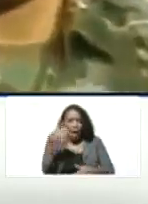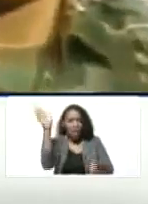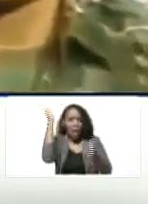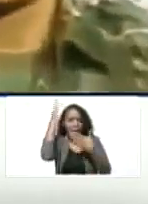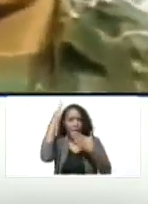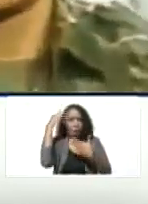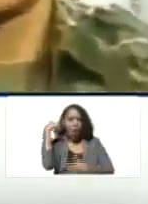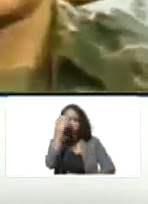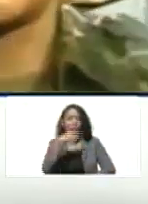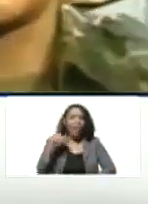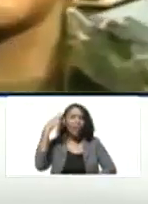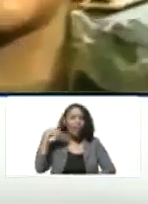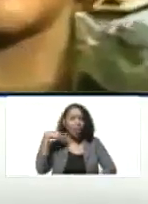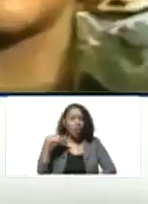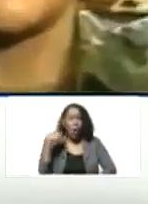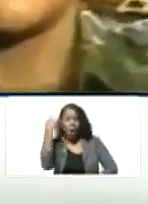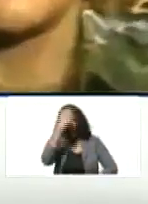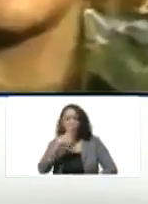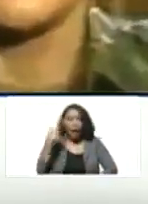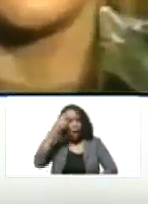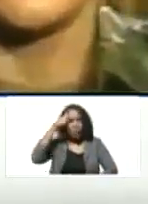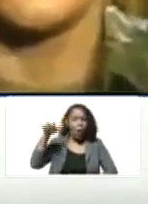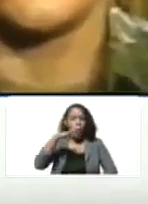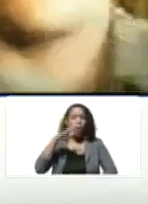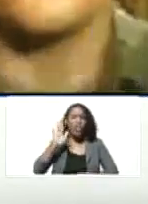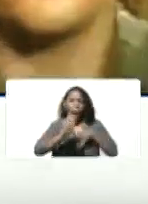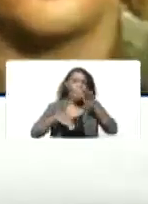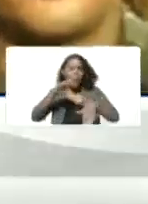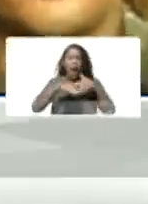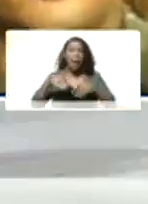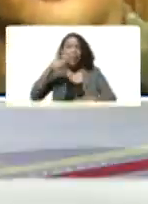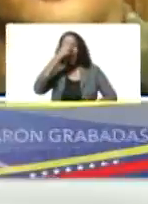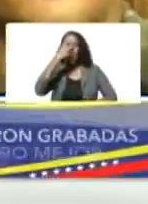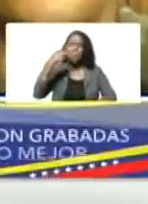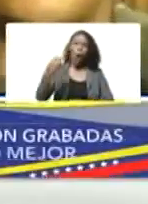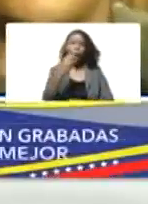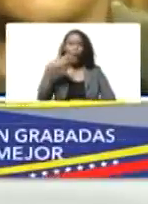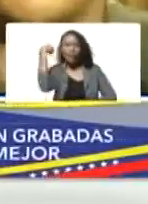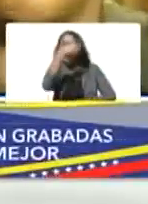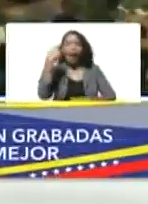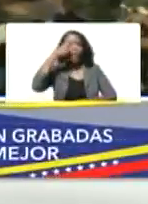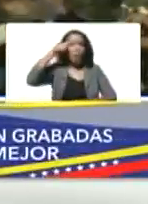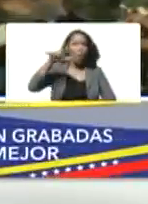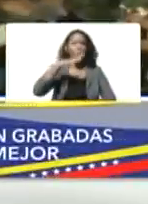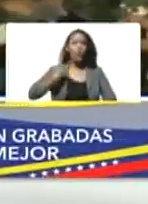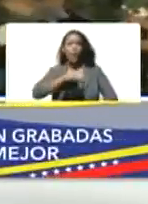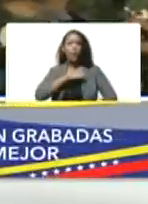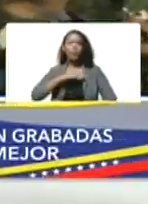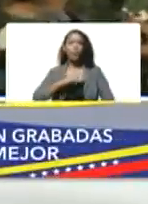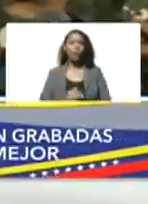de mestizo, cara de pueblo de a pie, cara de pueblo pobre, cara de pueblo nuestro.